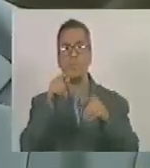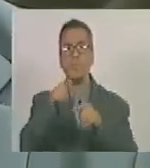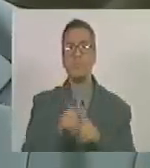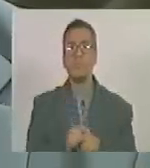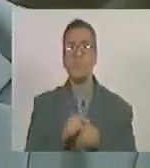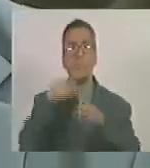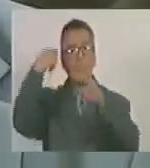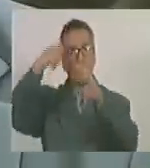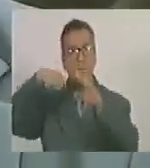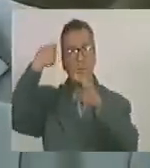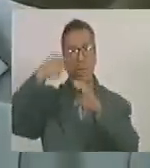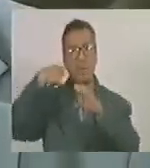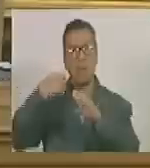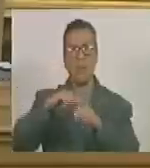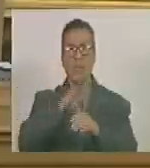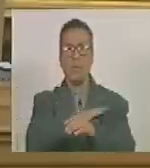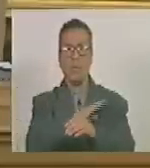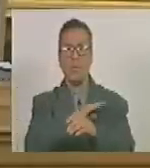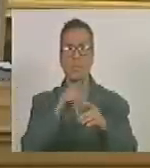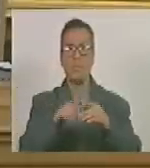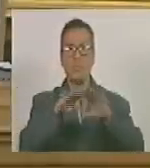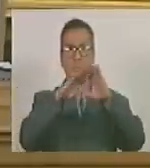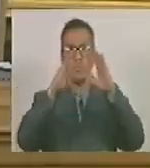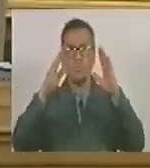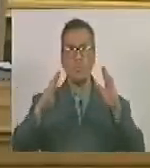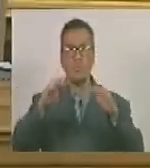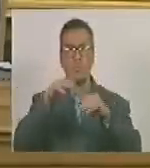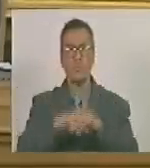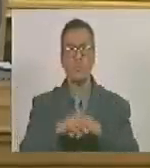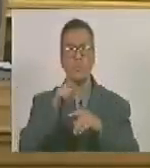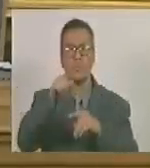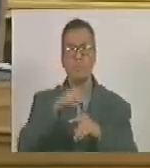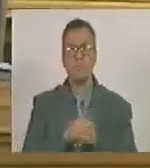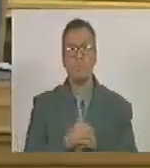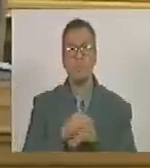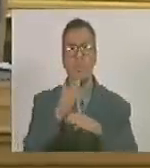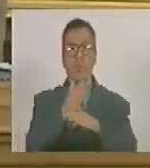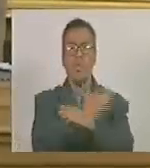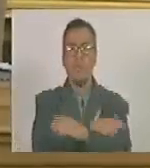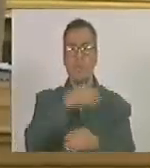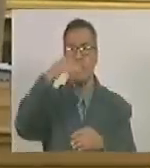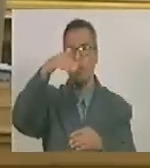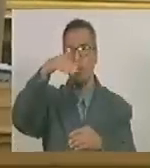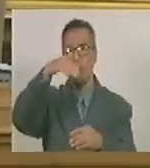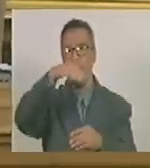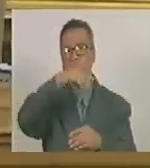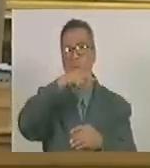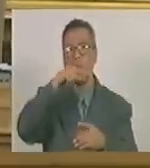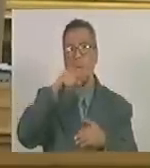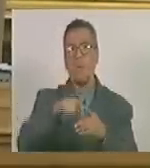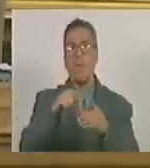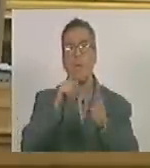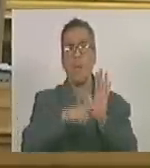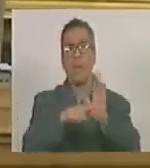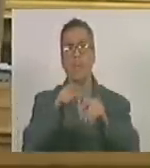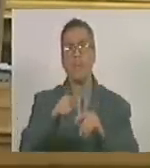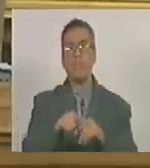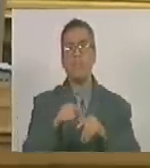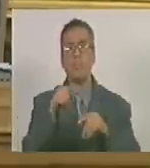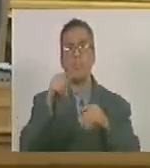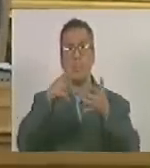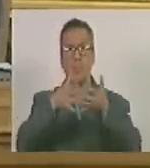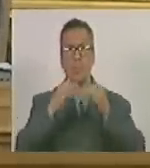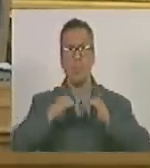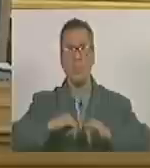esos videos pertenecen a la tolda de esta precandidata que sacó a sus